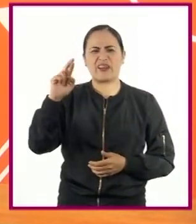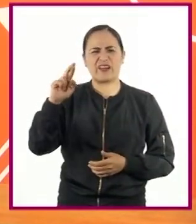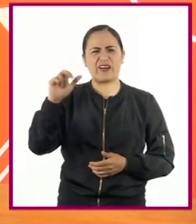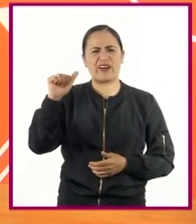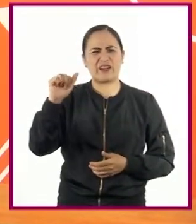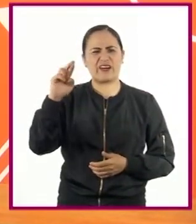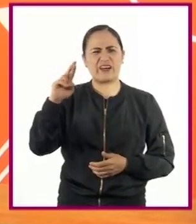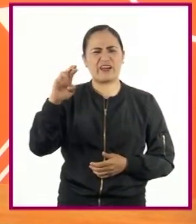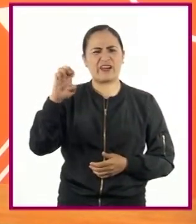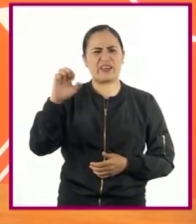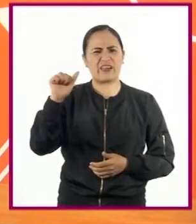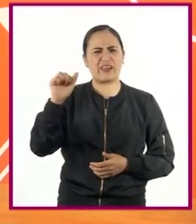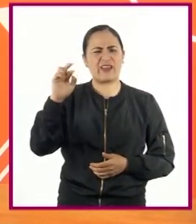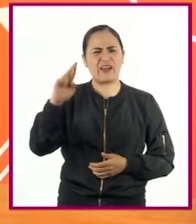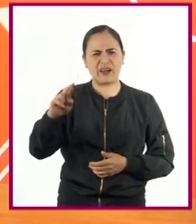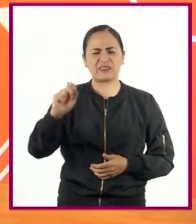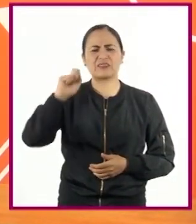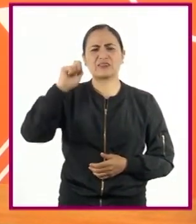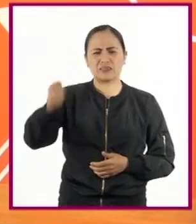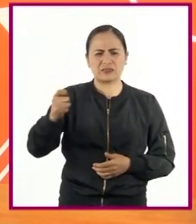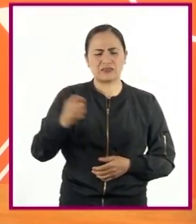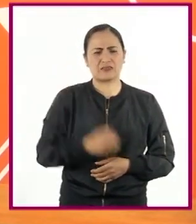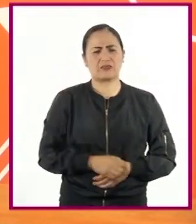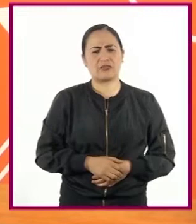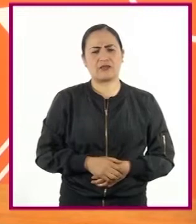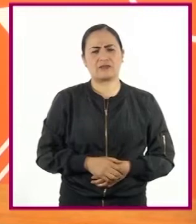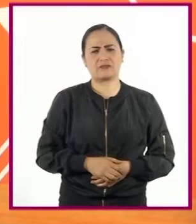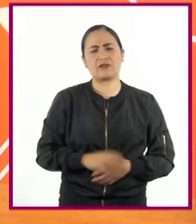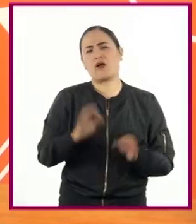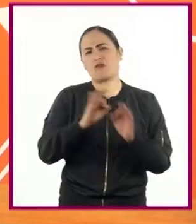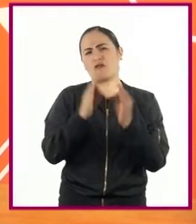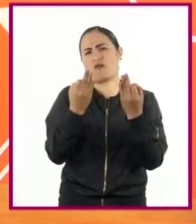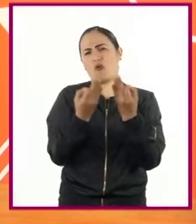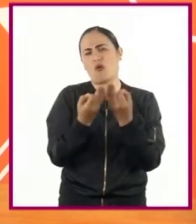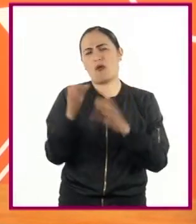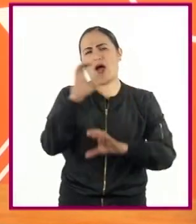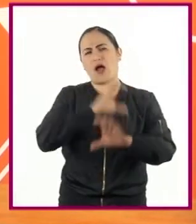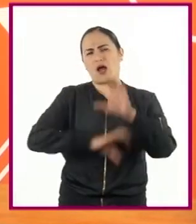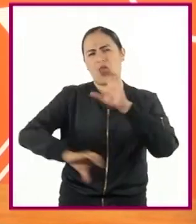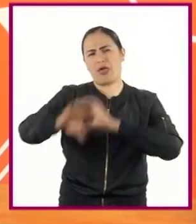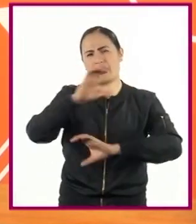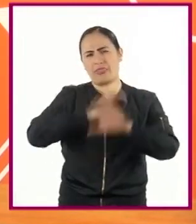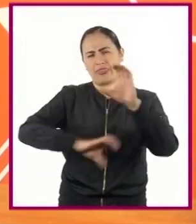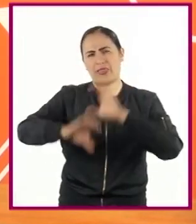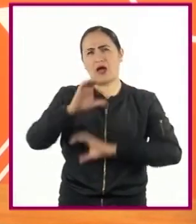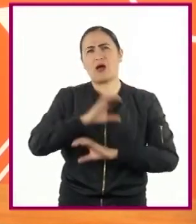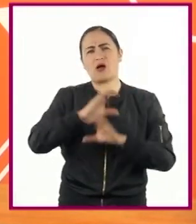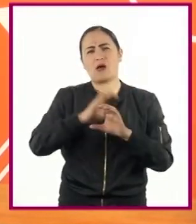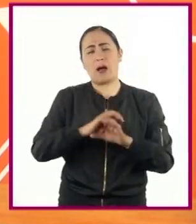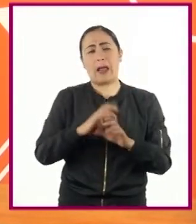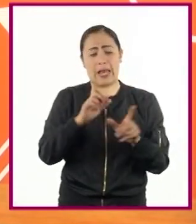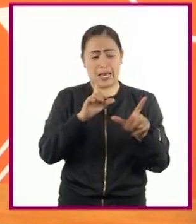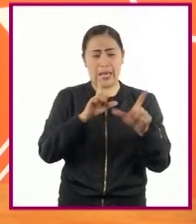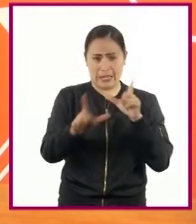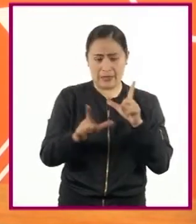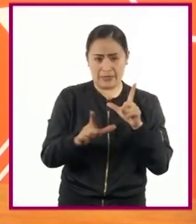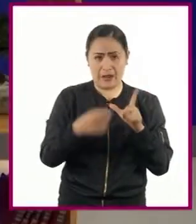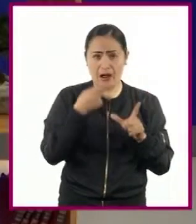es decir, una evocación mecánica de la forma en que se canta suprimiendo la letra de la canción.